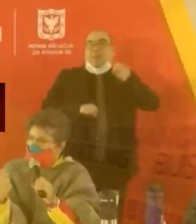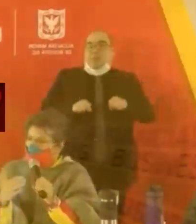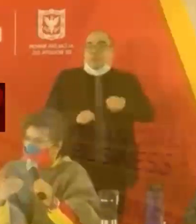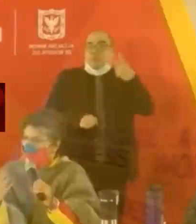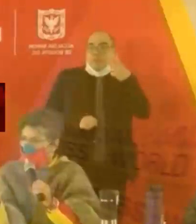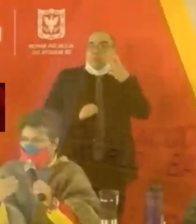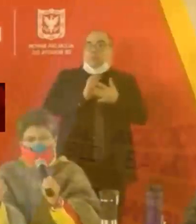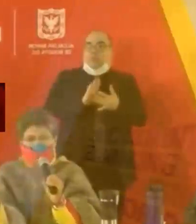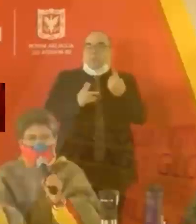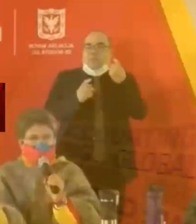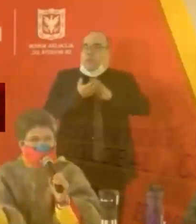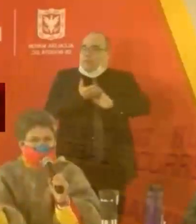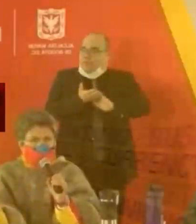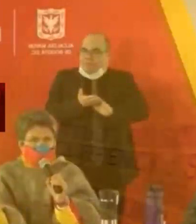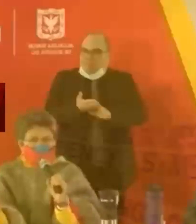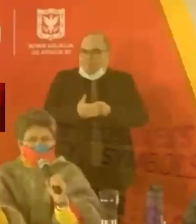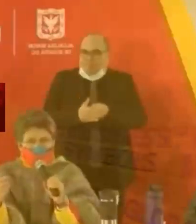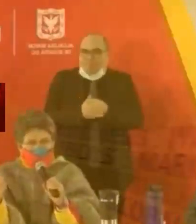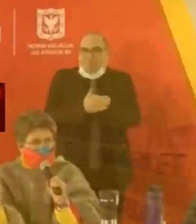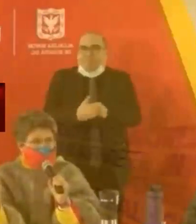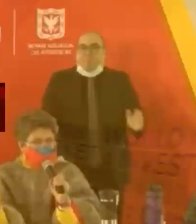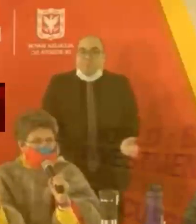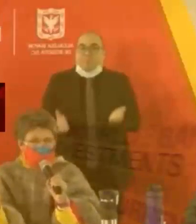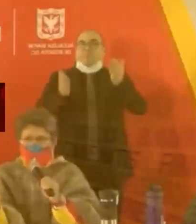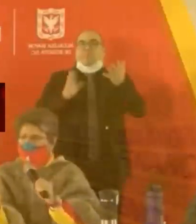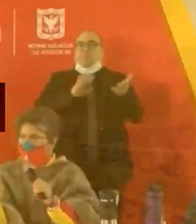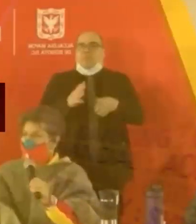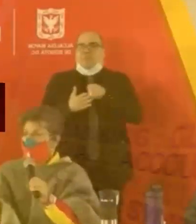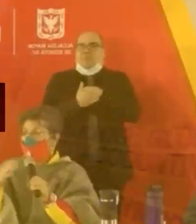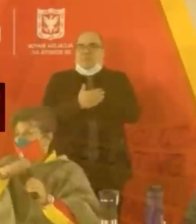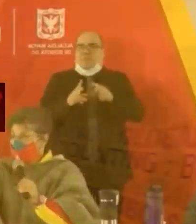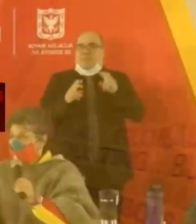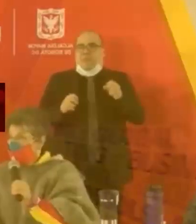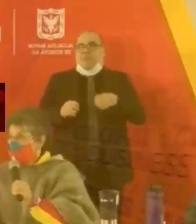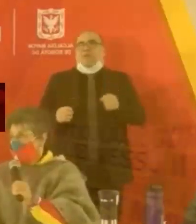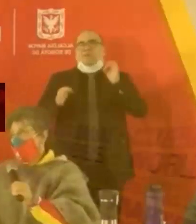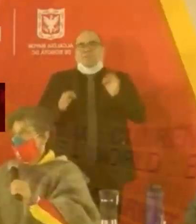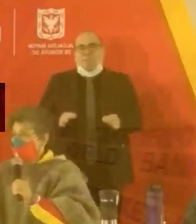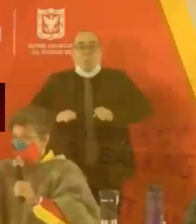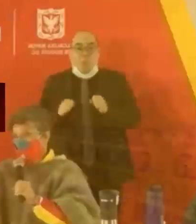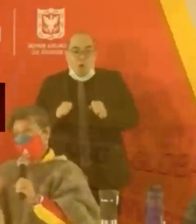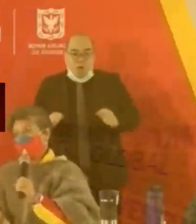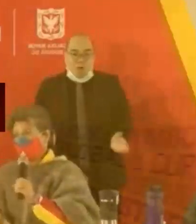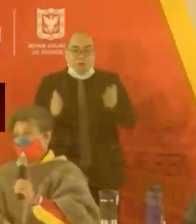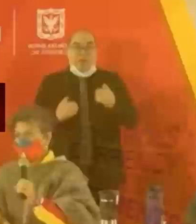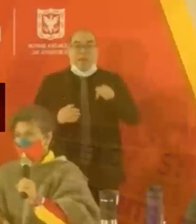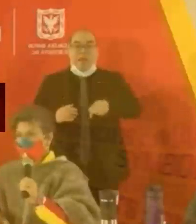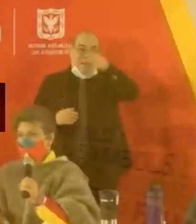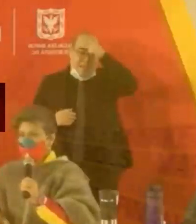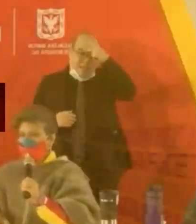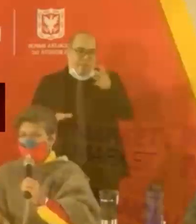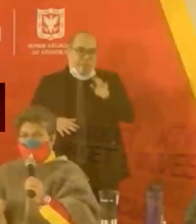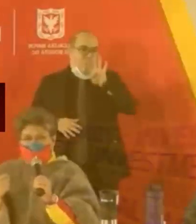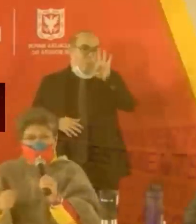mira, es muy sencillo. Las autoridades tienen que actuar. La ley no implica si es un venezolano, si es un haitiano, si es un ecuatoriano o si es un colombiano. Si cometió un delito, debe ser